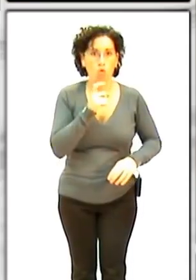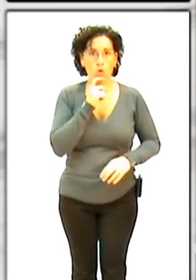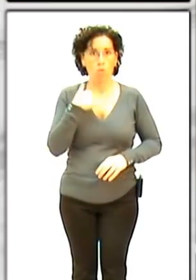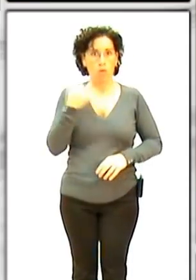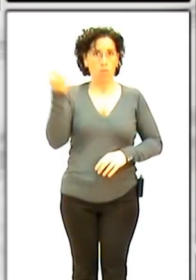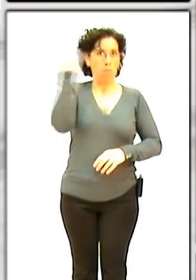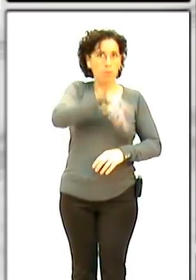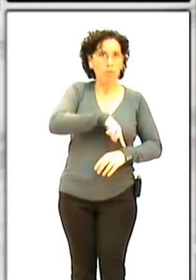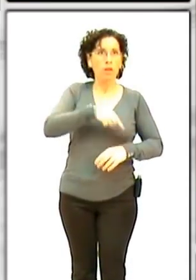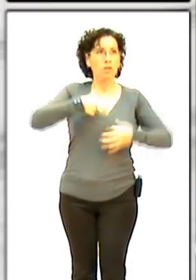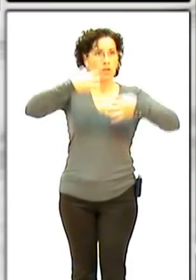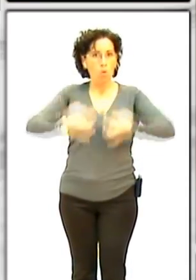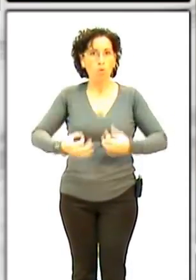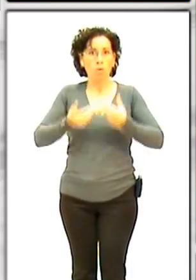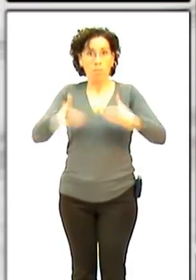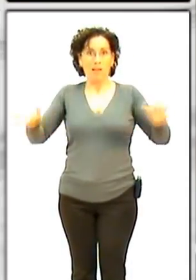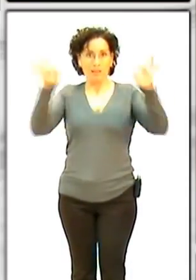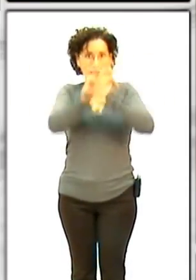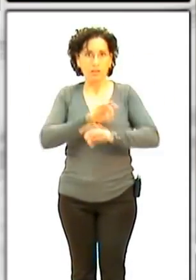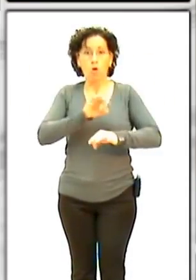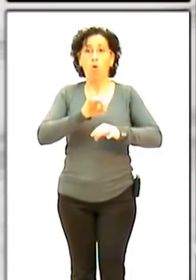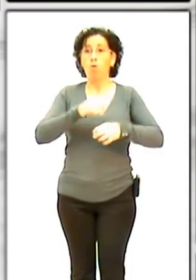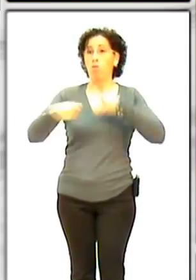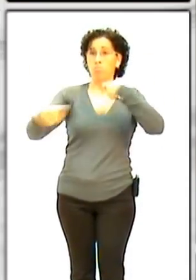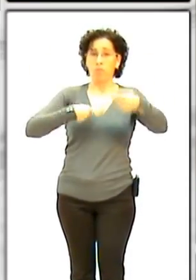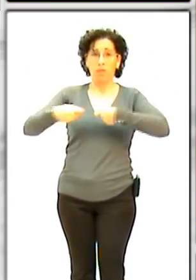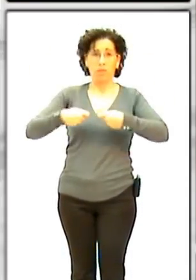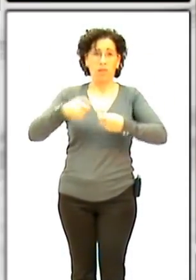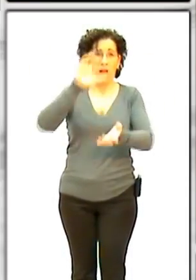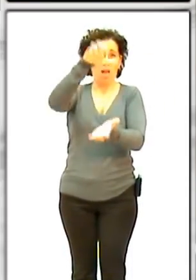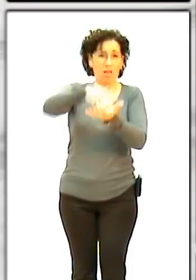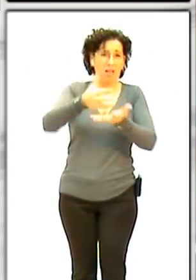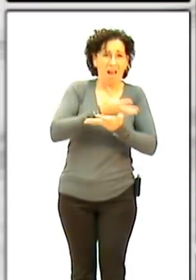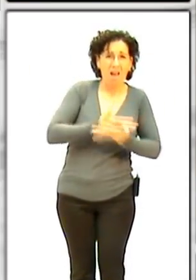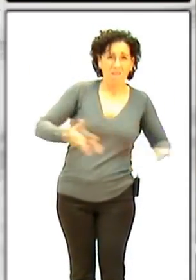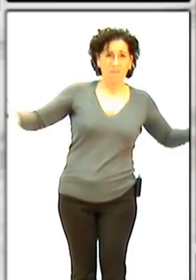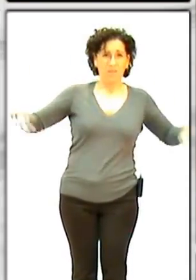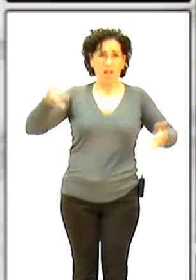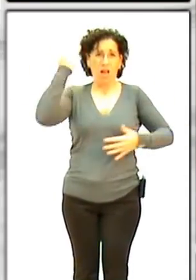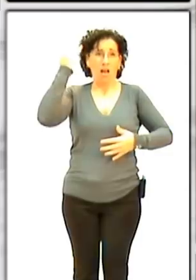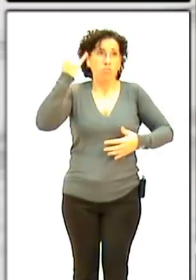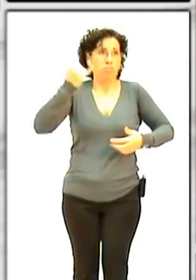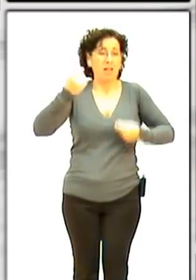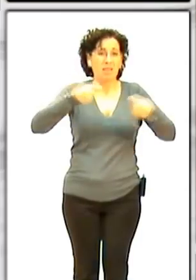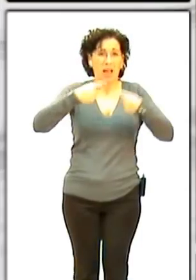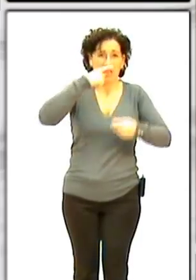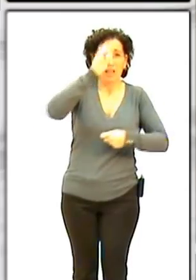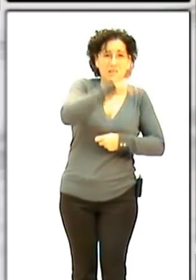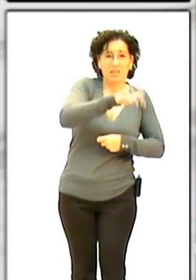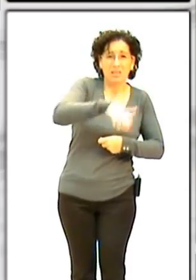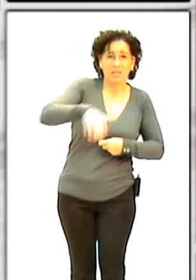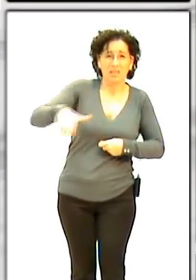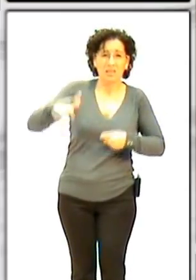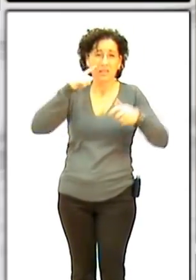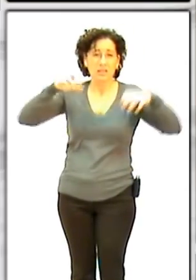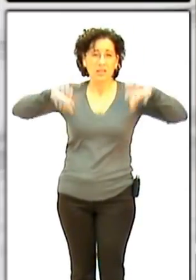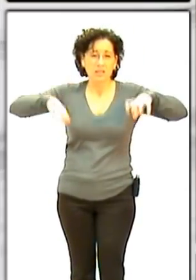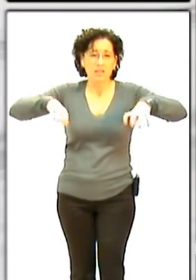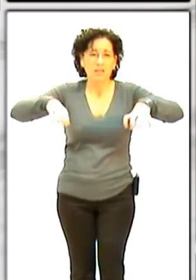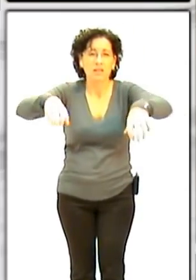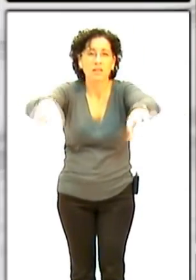sin perderme, o por un gran centro comercial, ¿no? Que tiene 20.800 tiendas y yo quiero llegar pues,